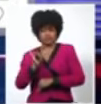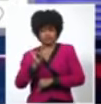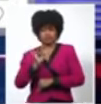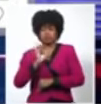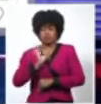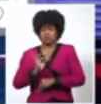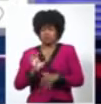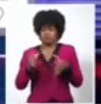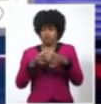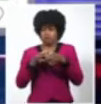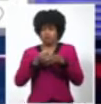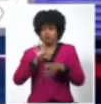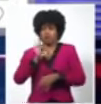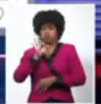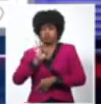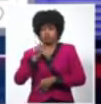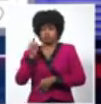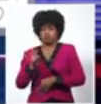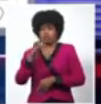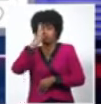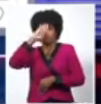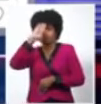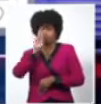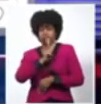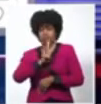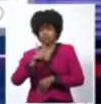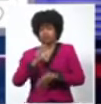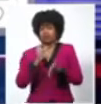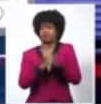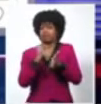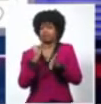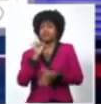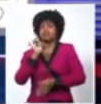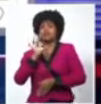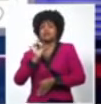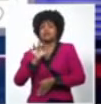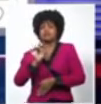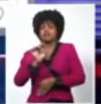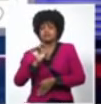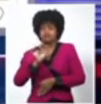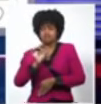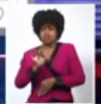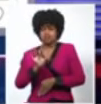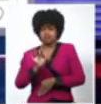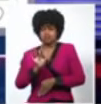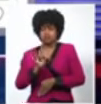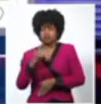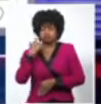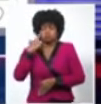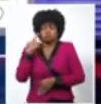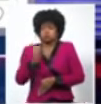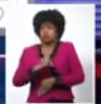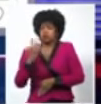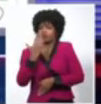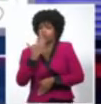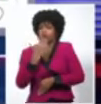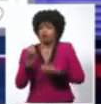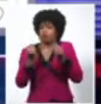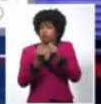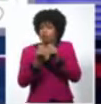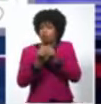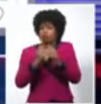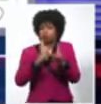cubanos, 33 de casos confirmados y 15 de ellos no se precisa la fuente de